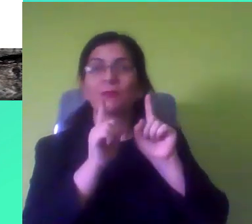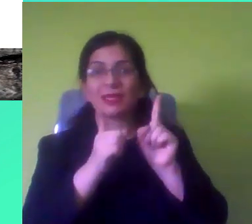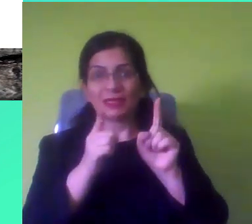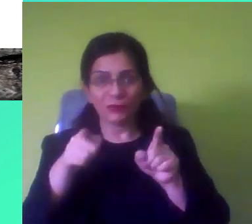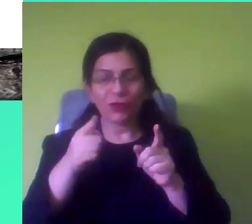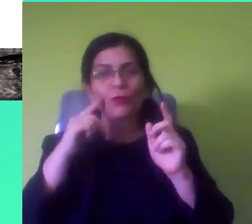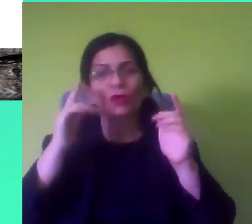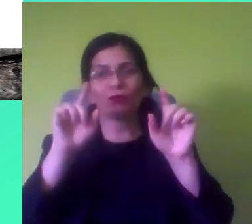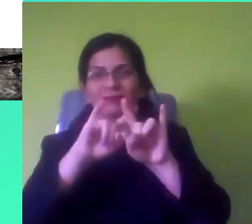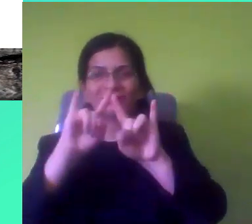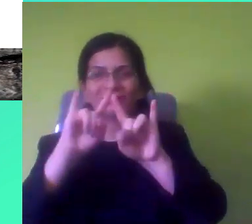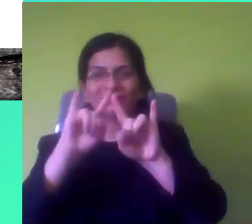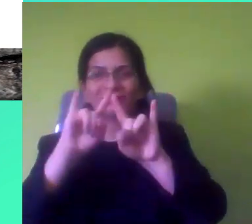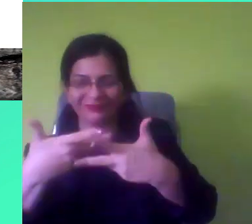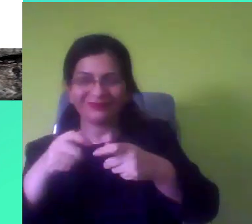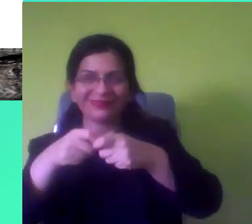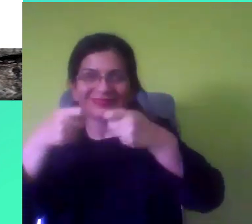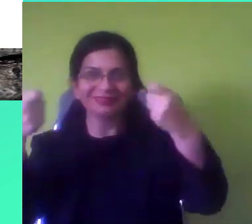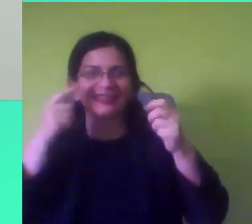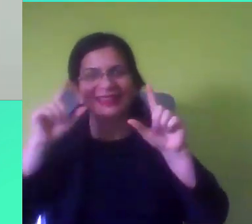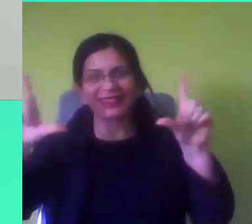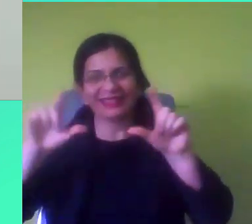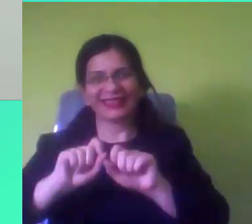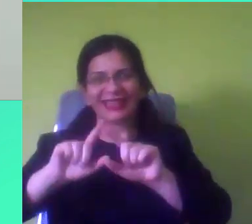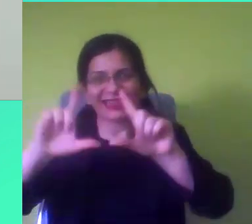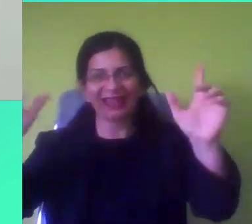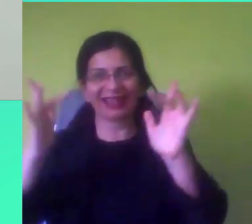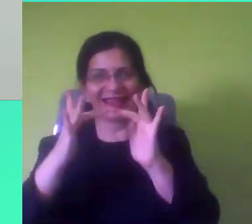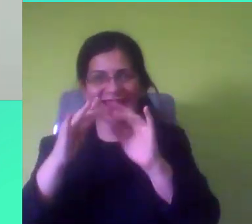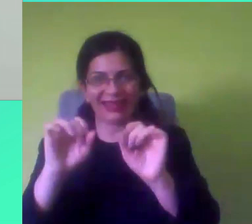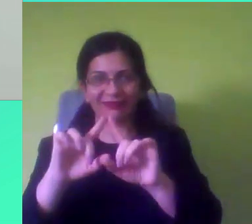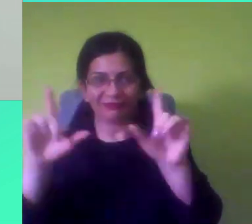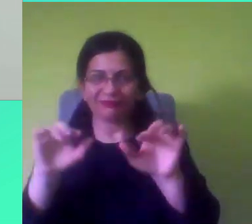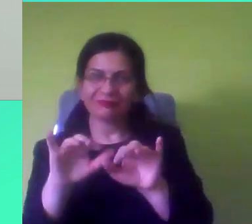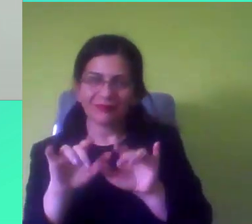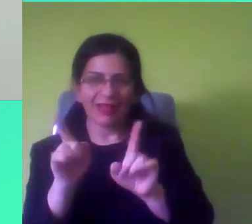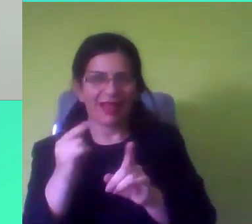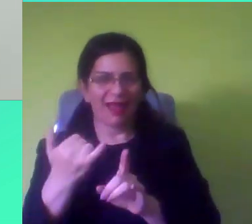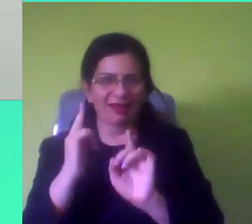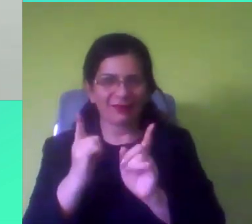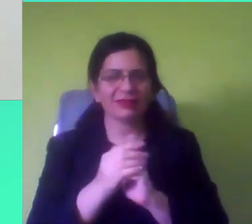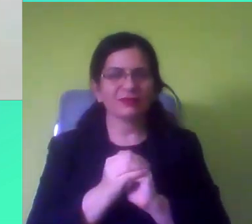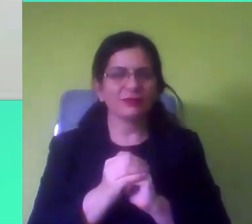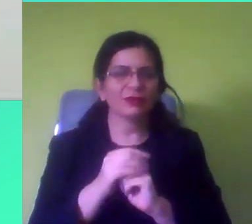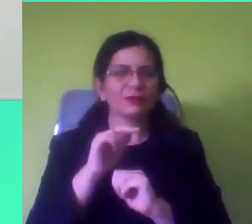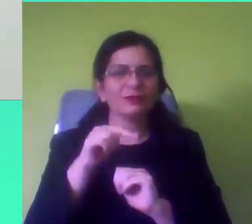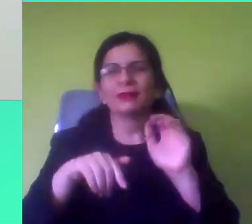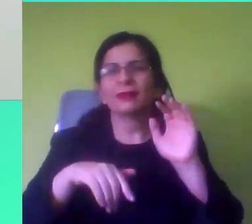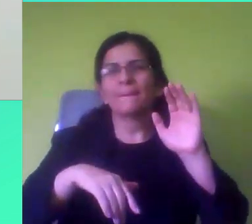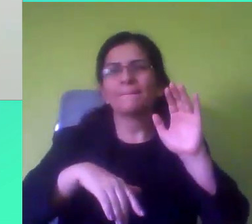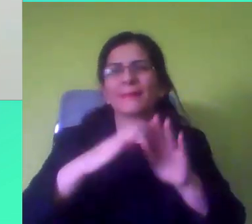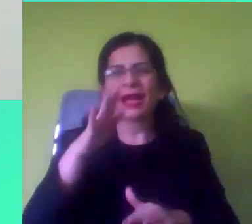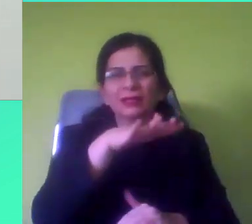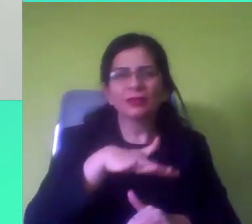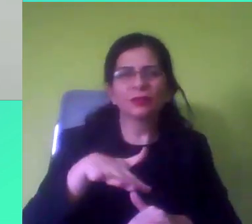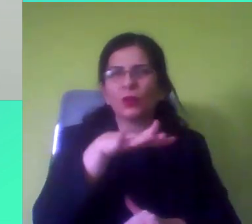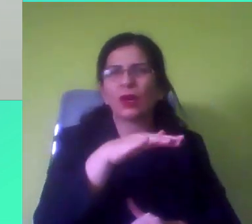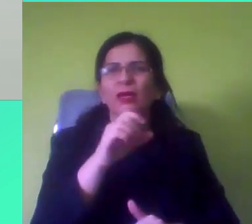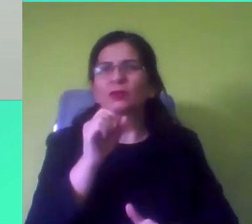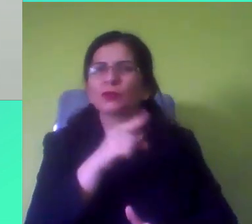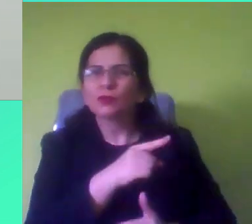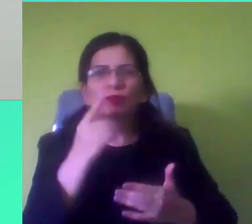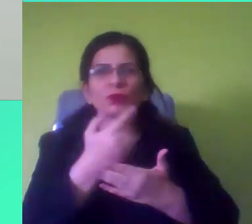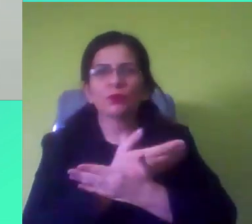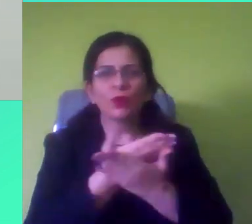de Glaciares, y bueno, lo que podemos ver es que los más abundantes con respecto al área nuevamente son los grandes glaciares de valle, que corresponden